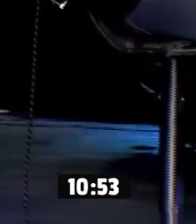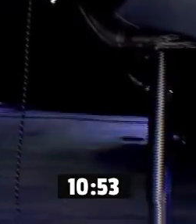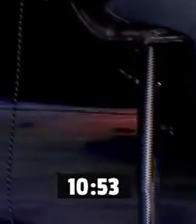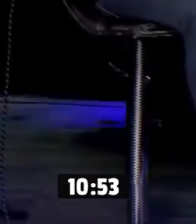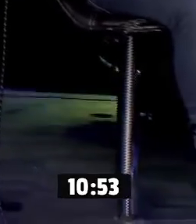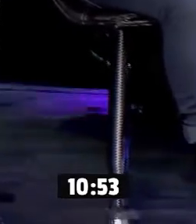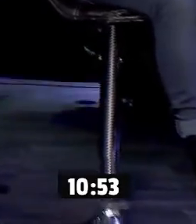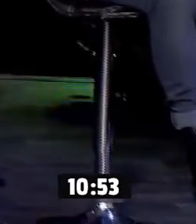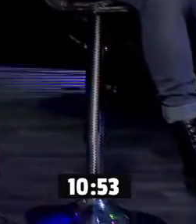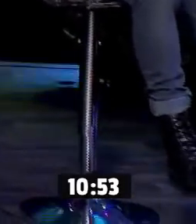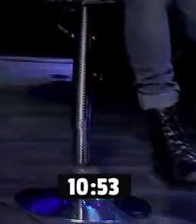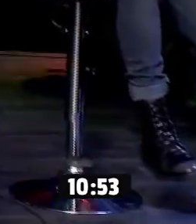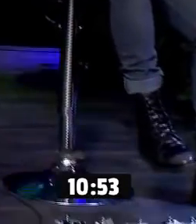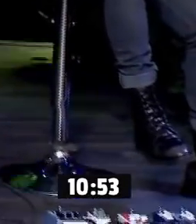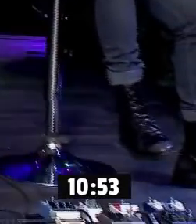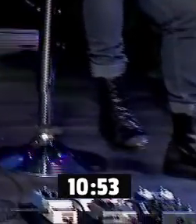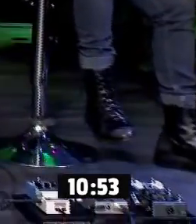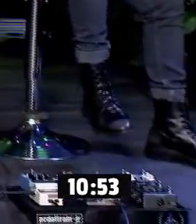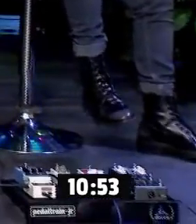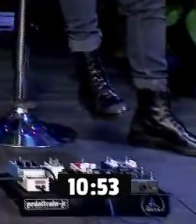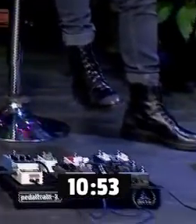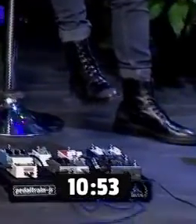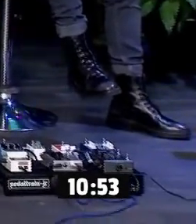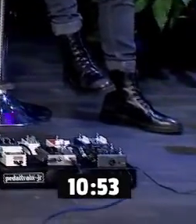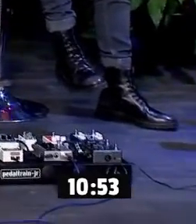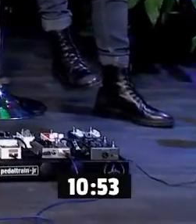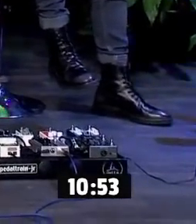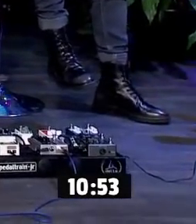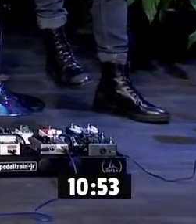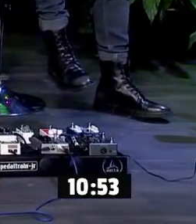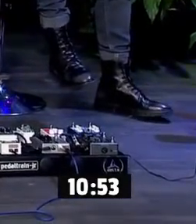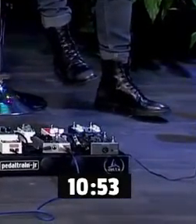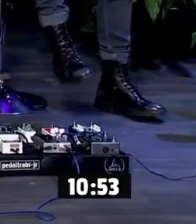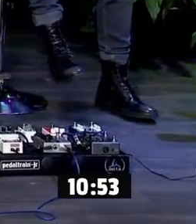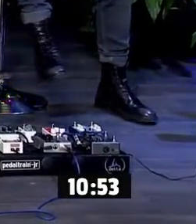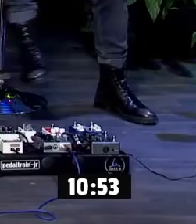Solamente quiero estar drogado